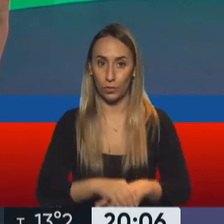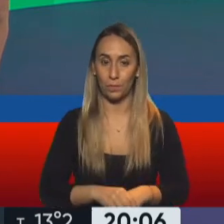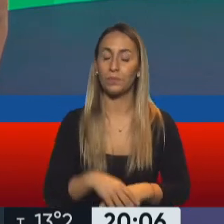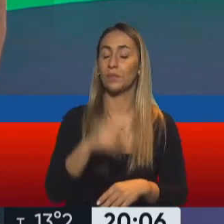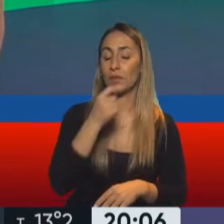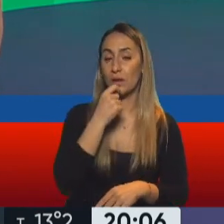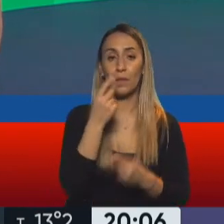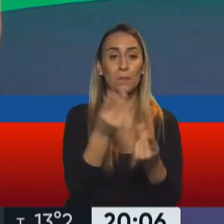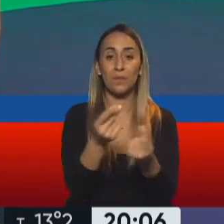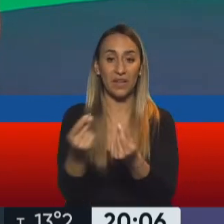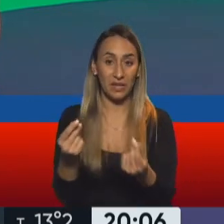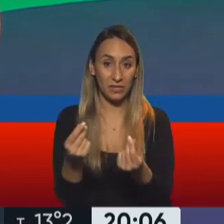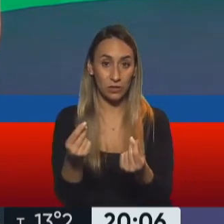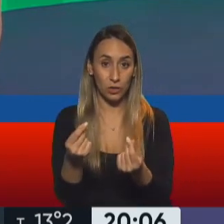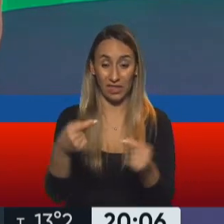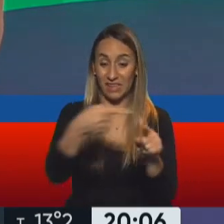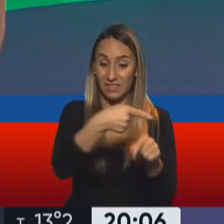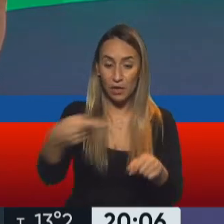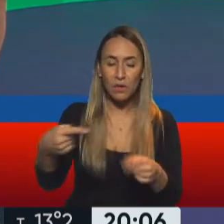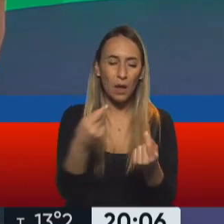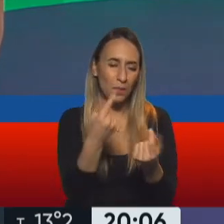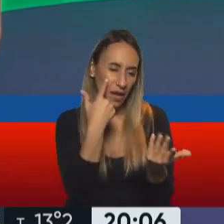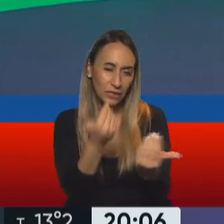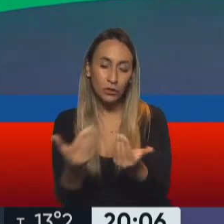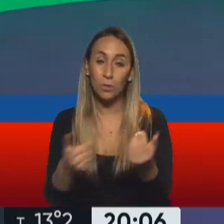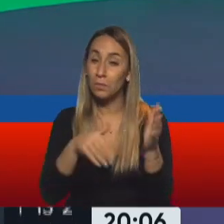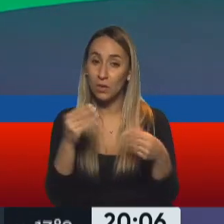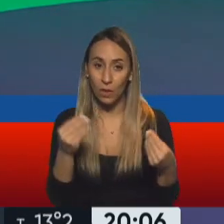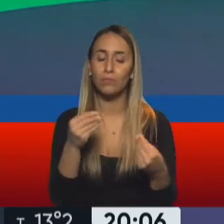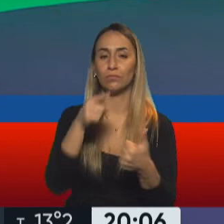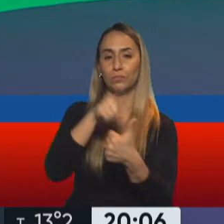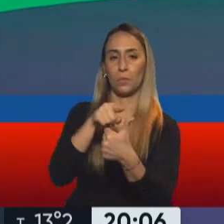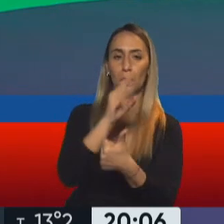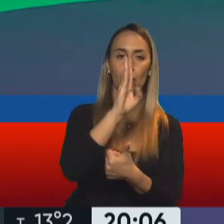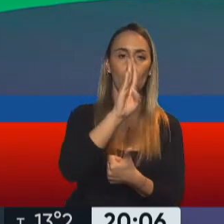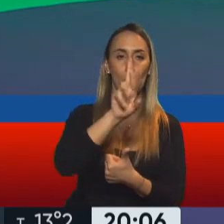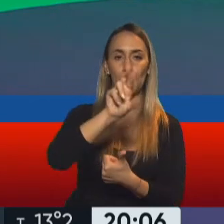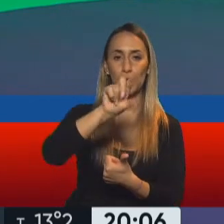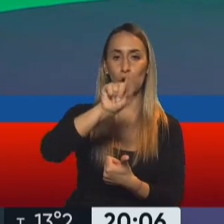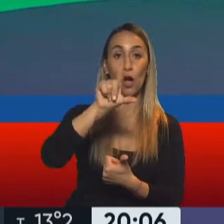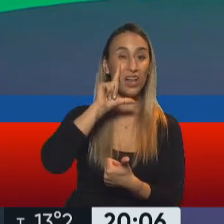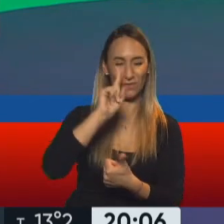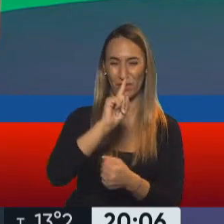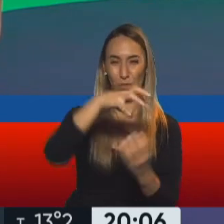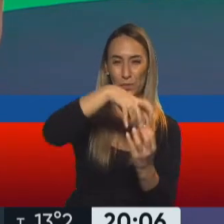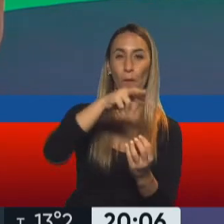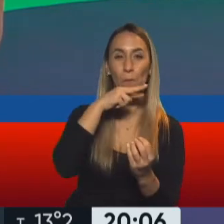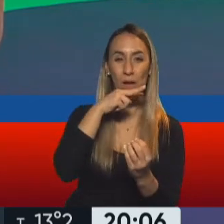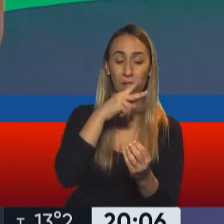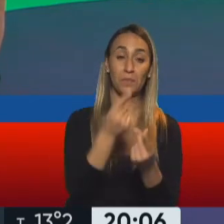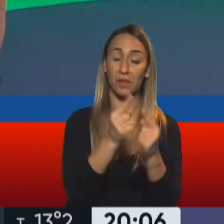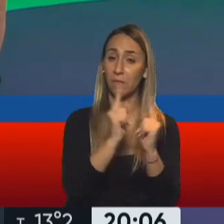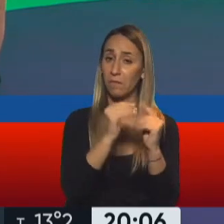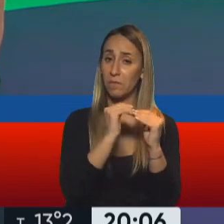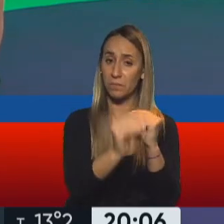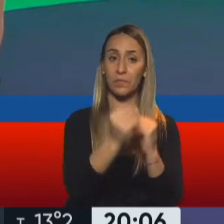son los destacados de esta semana. A propósito de esto, el brócoli lo podemos encontrar en un precio que se mantiene estable a